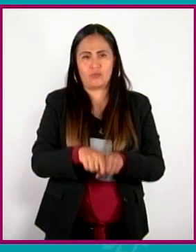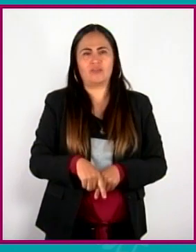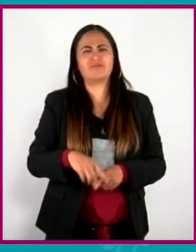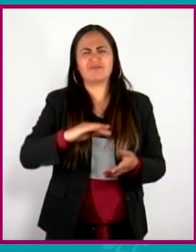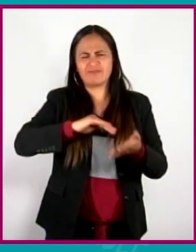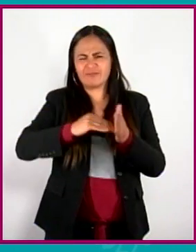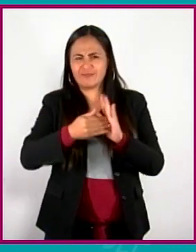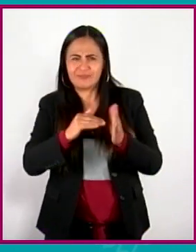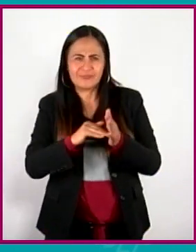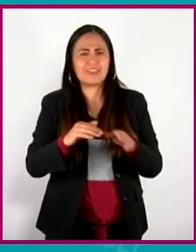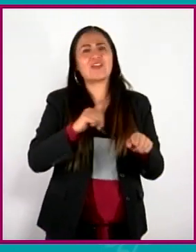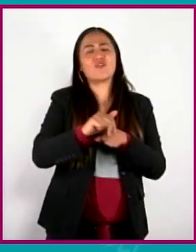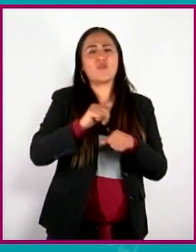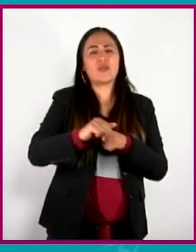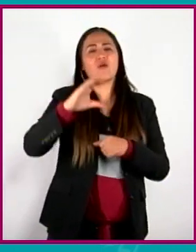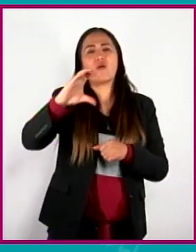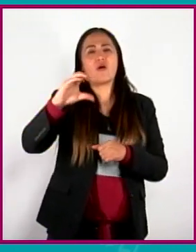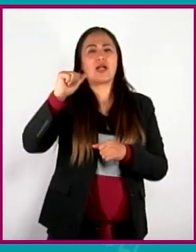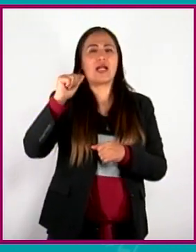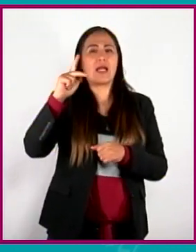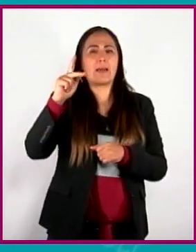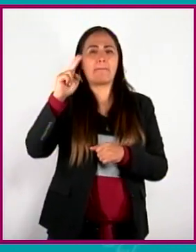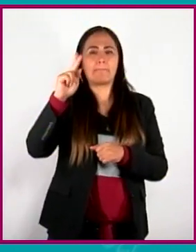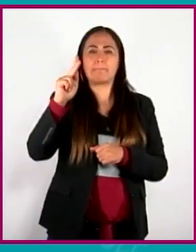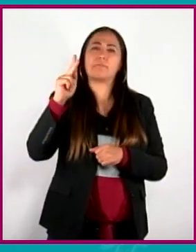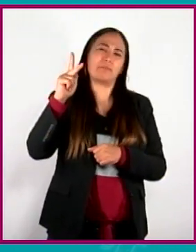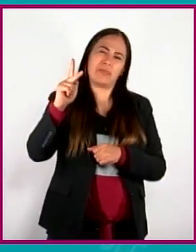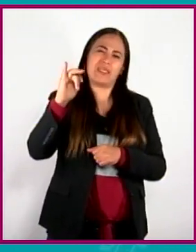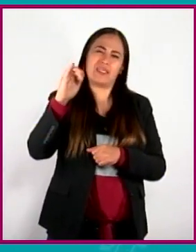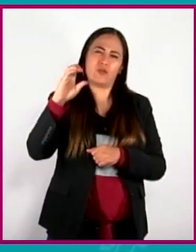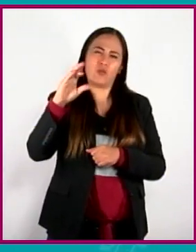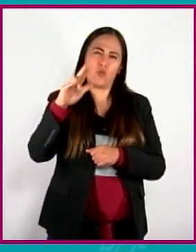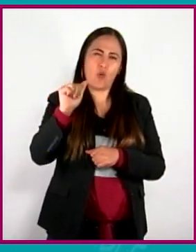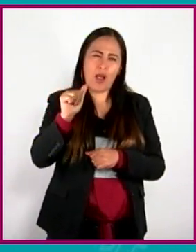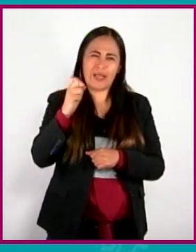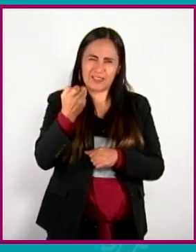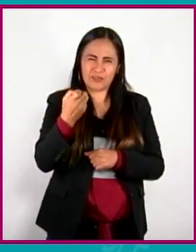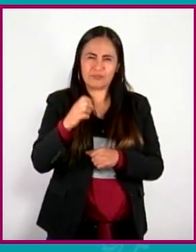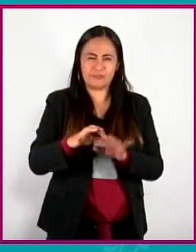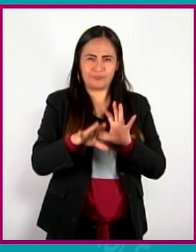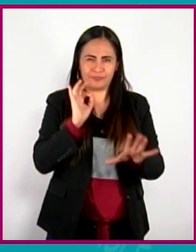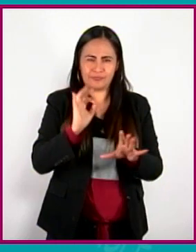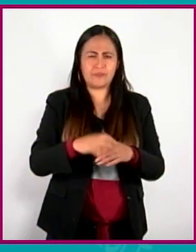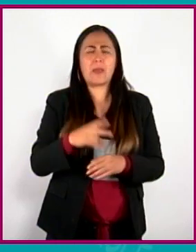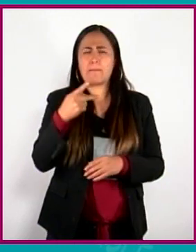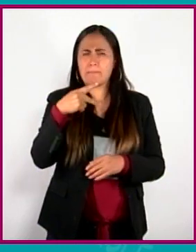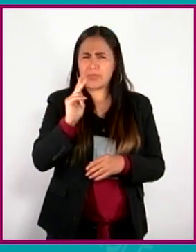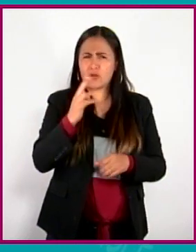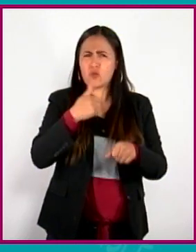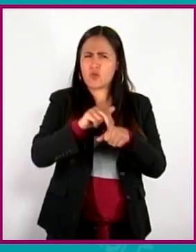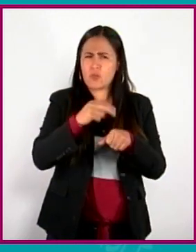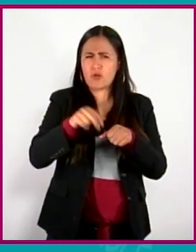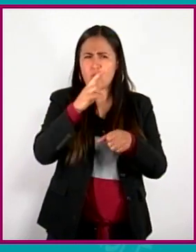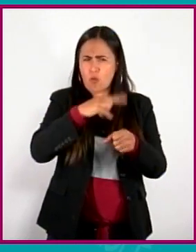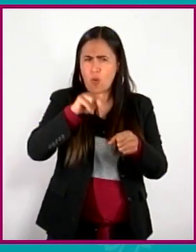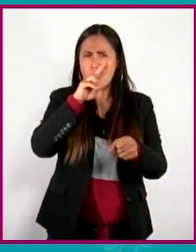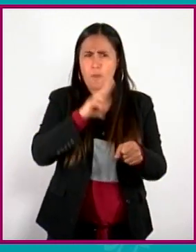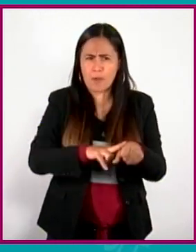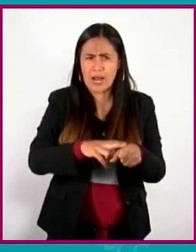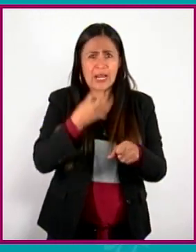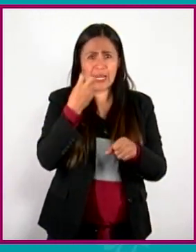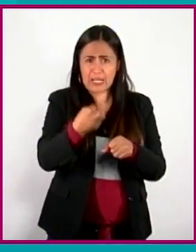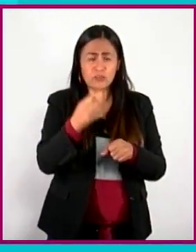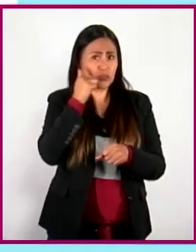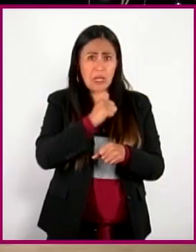estrategia para obtener números capicúas. Pero, ¿será cierto que para cualquier número natural, este método siempre nos regresa un